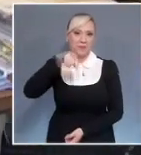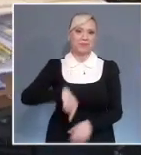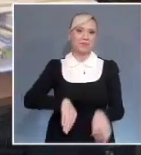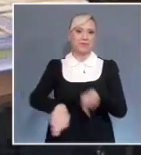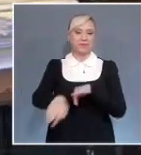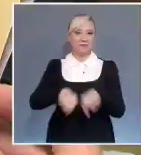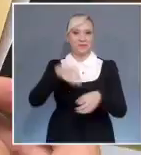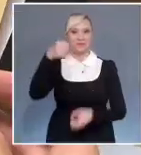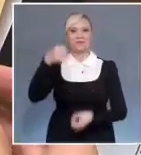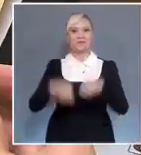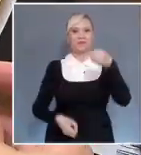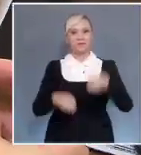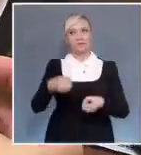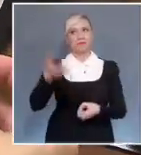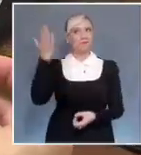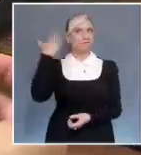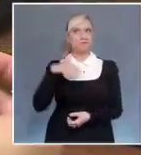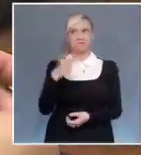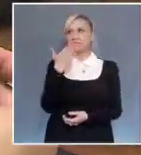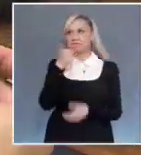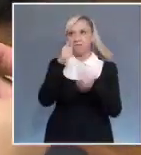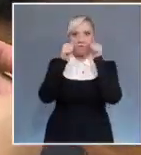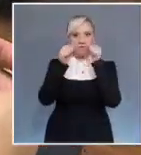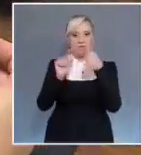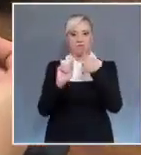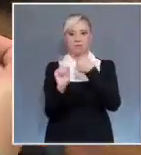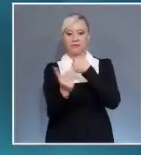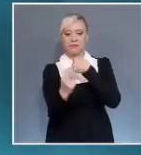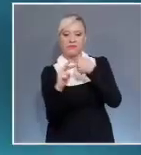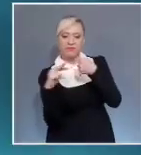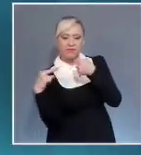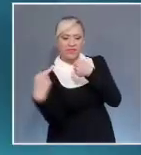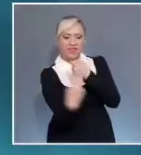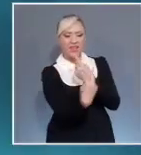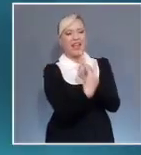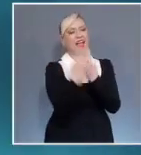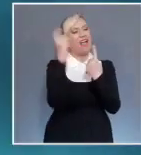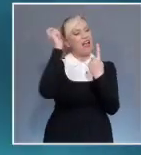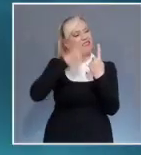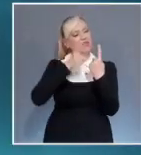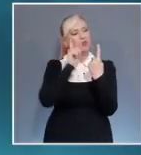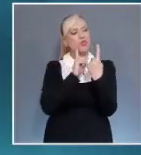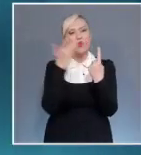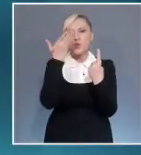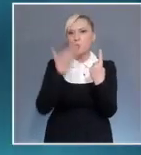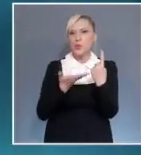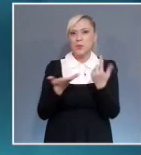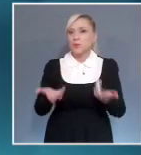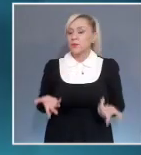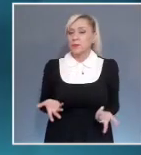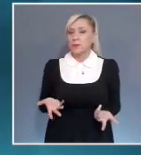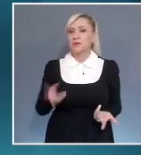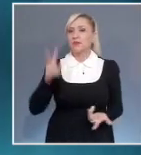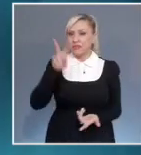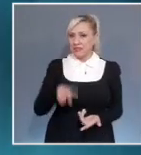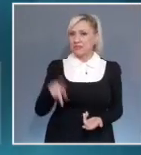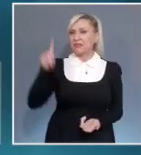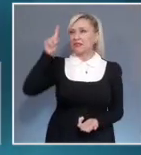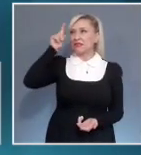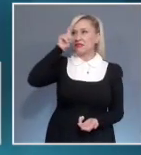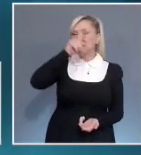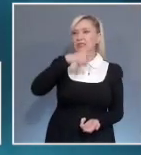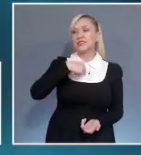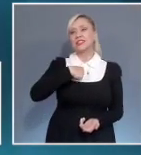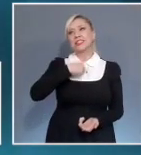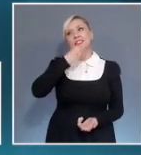ponía énfasis en la perspectiva de género. Pero sí fue muy complejo. De hecho, pues tuve que renunciar a mi base